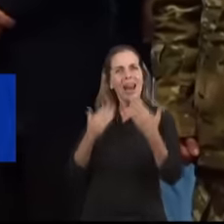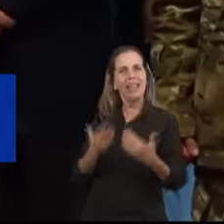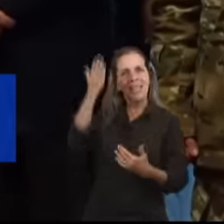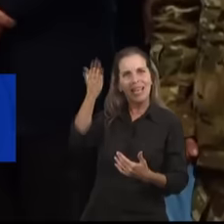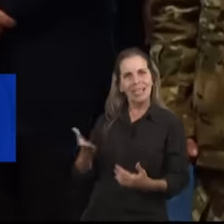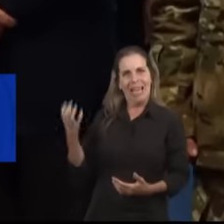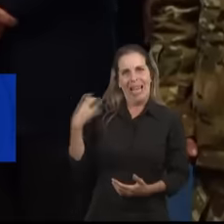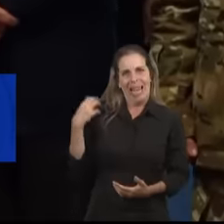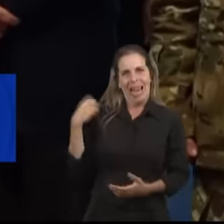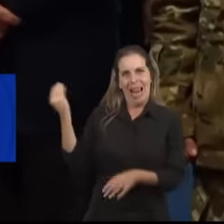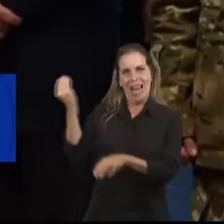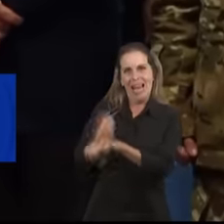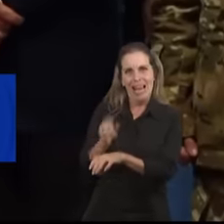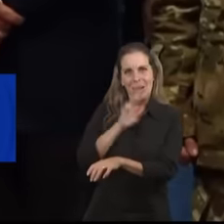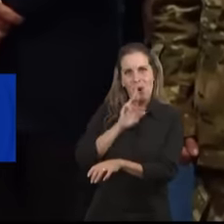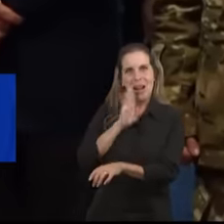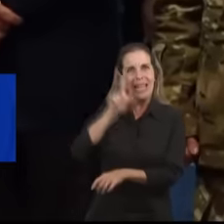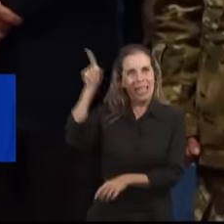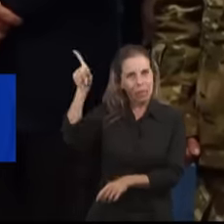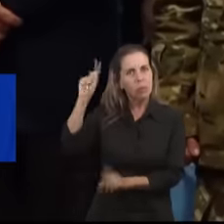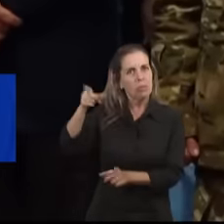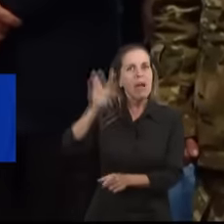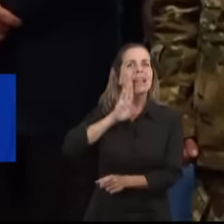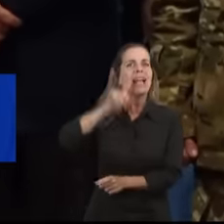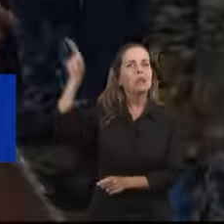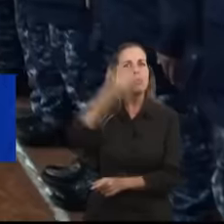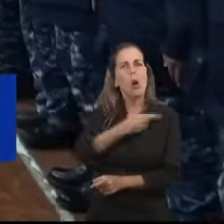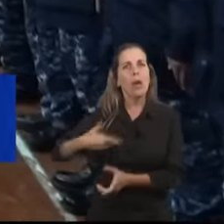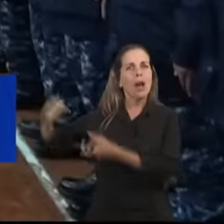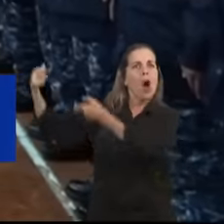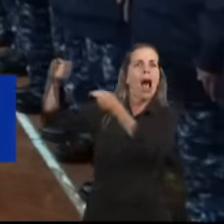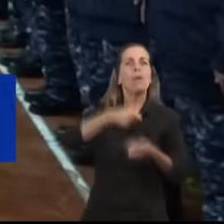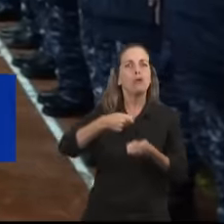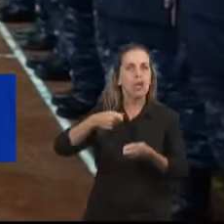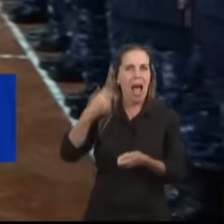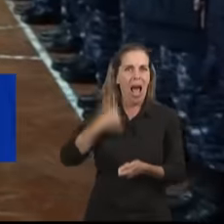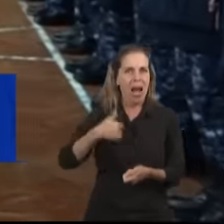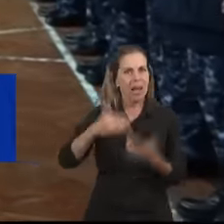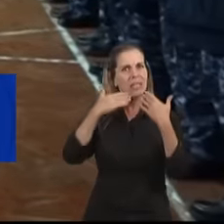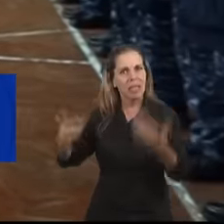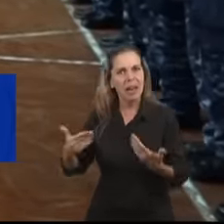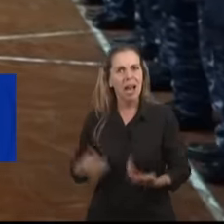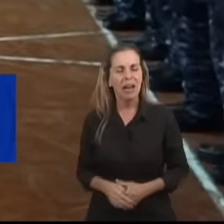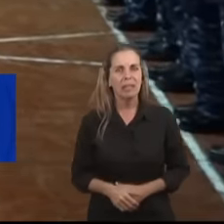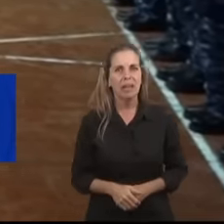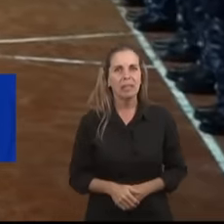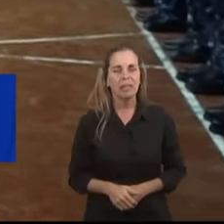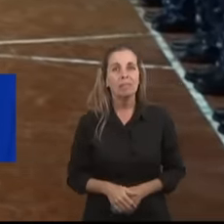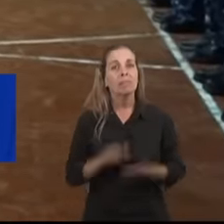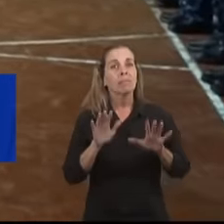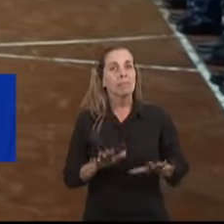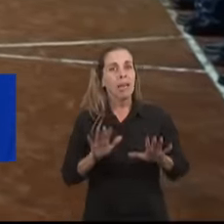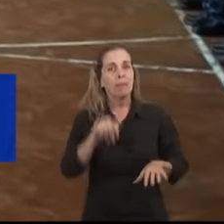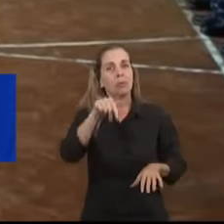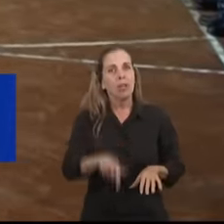General Richardson y por el apoyo que el gobierno de los Estados Unidos ha decidido brindarle a la Argentina. Esperemos que estos